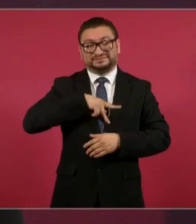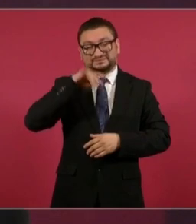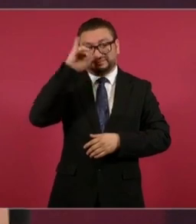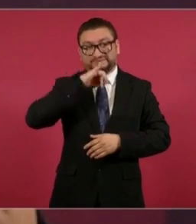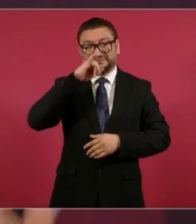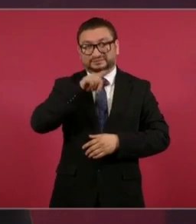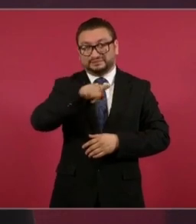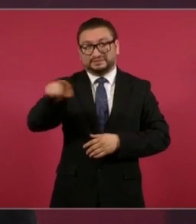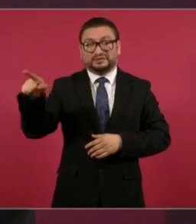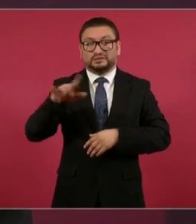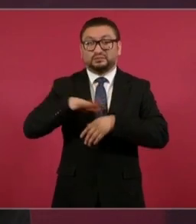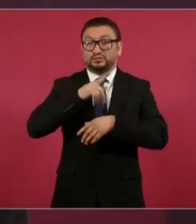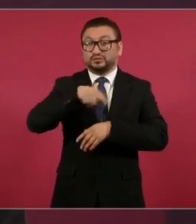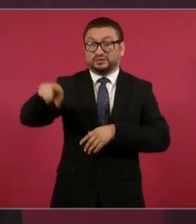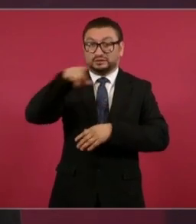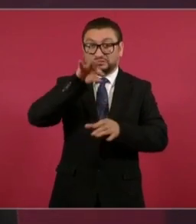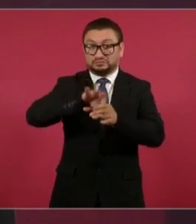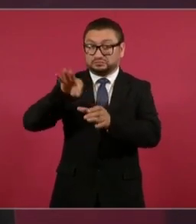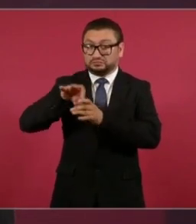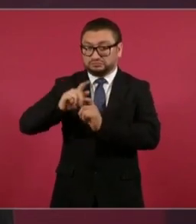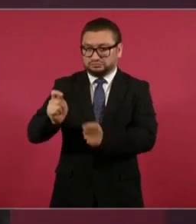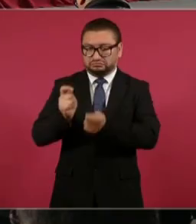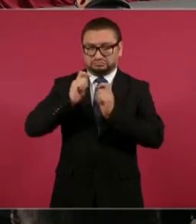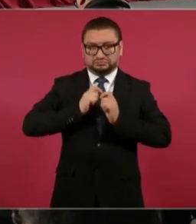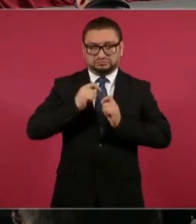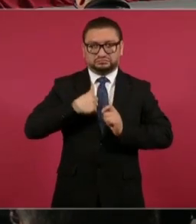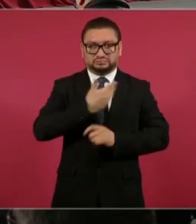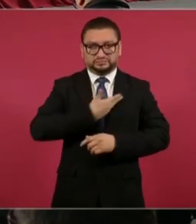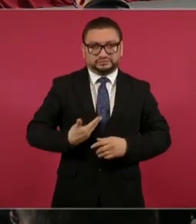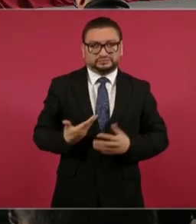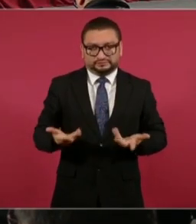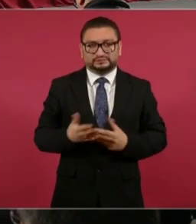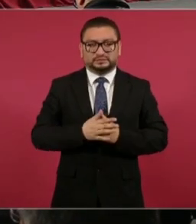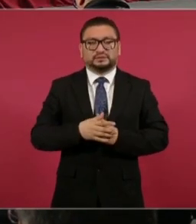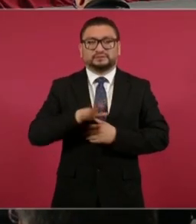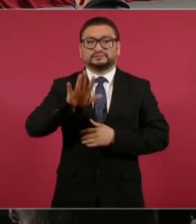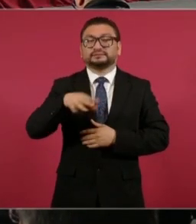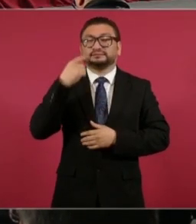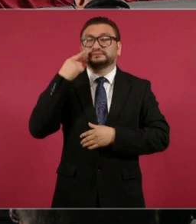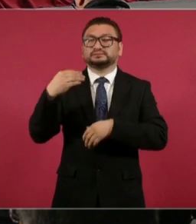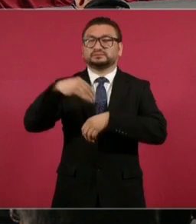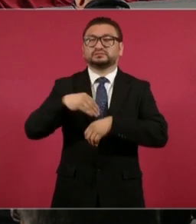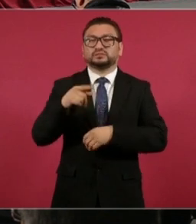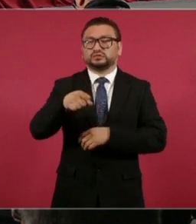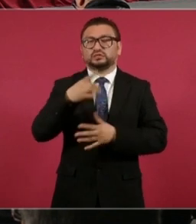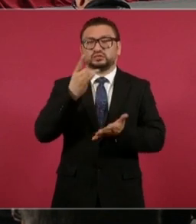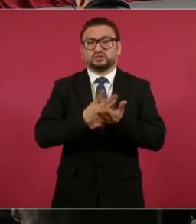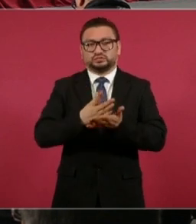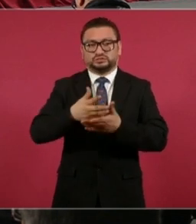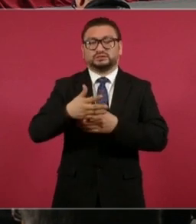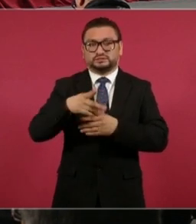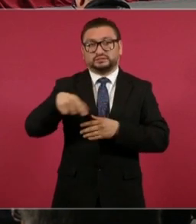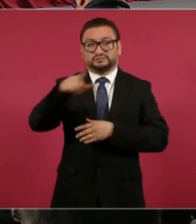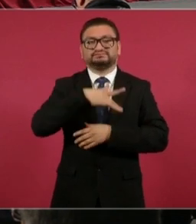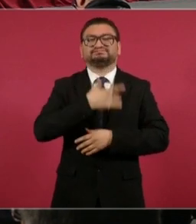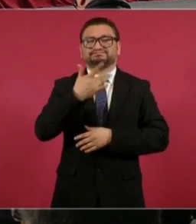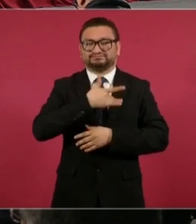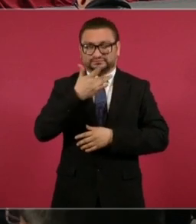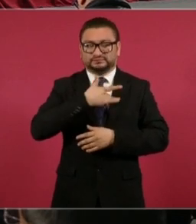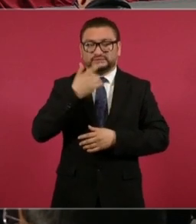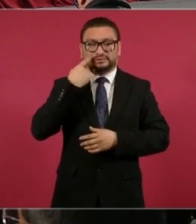que me pusieron aquí Pon nada más es es un asunto de sentido